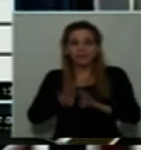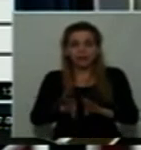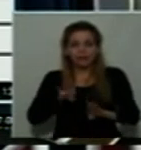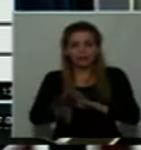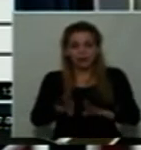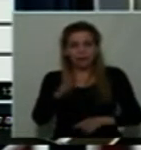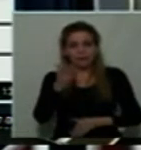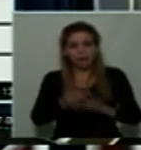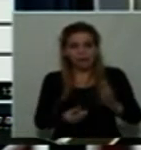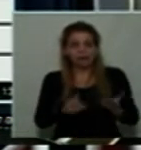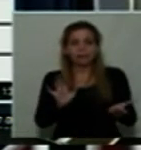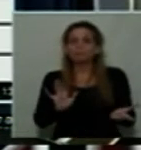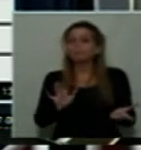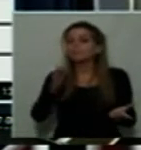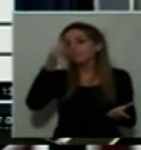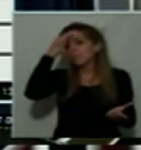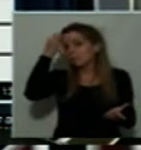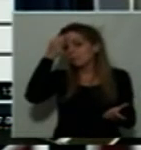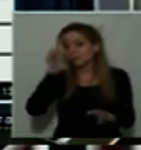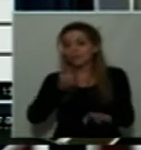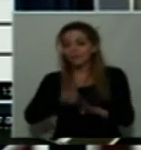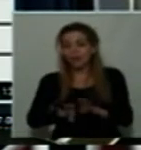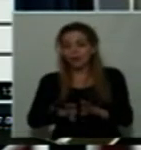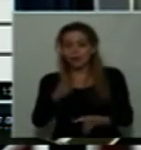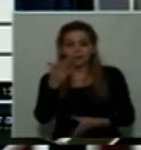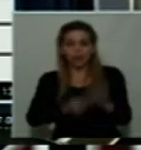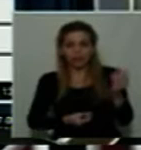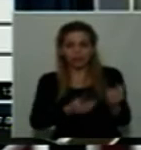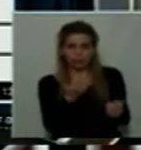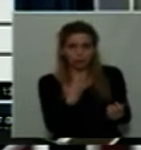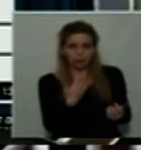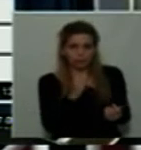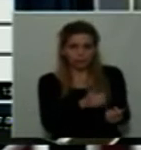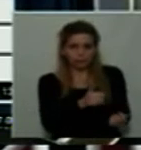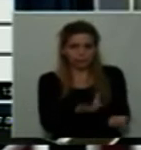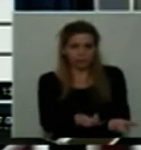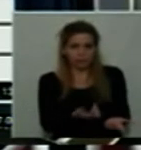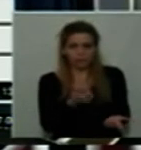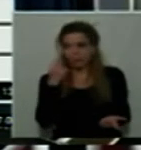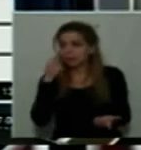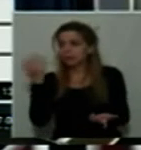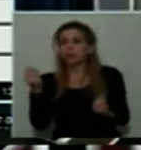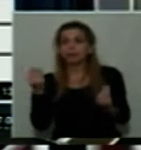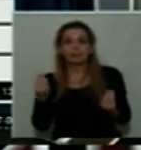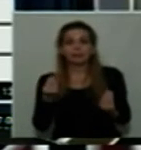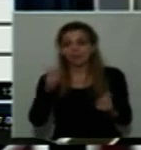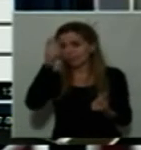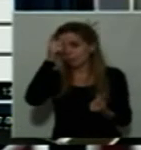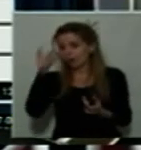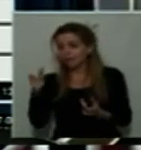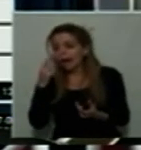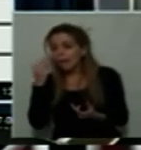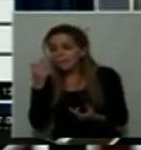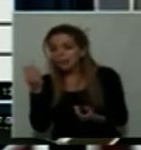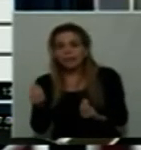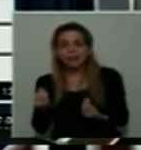¿no? Puede ser, son las dos posibilidades. No descartemos ninguna, por favor. ¿Qué dijo la pericia? ¿El freno andaba o no? No, no está la pericia todavía. Bueno. Lo que